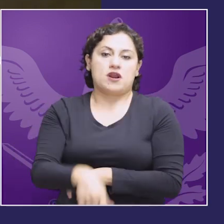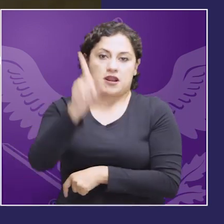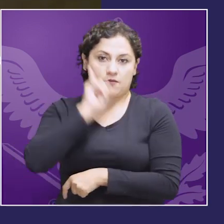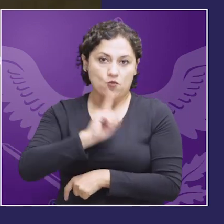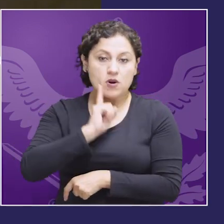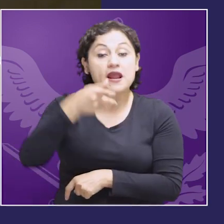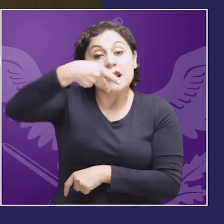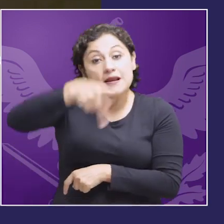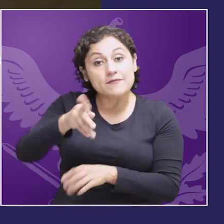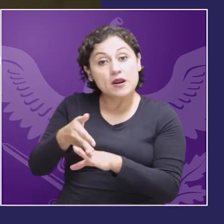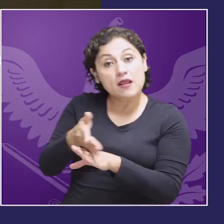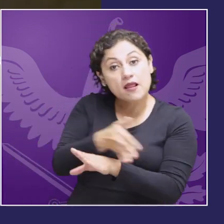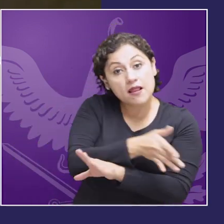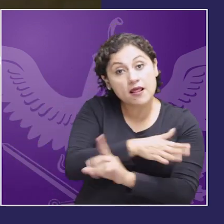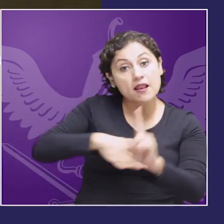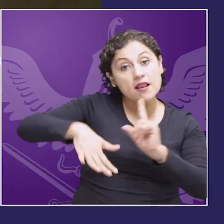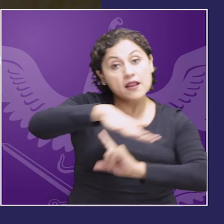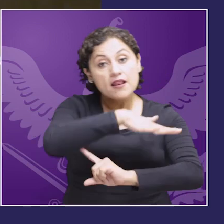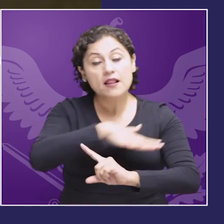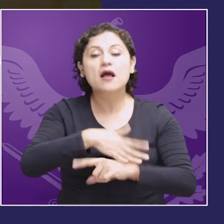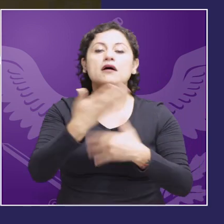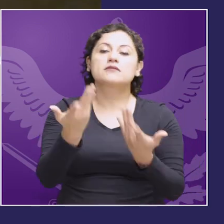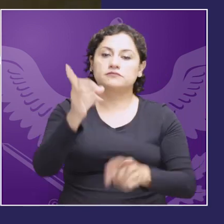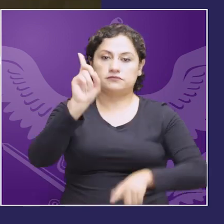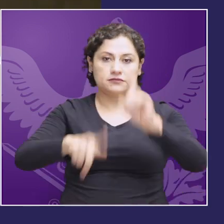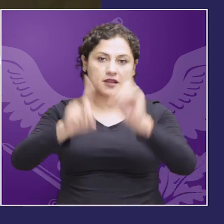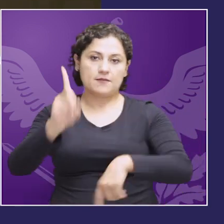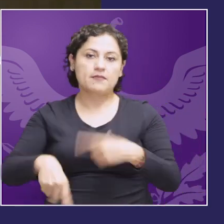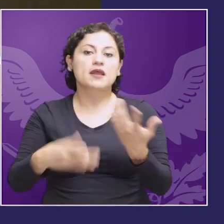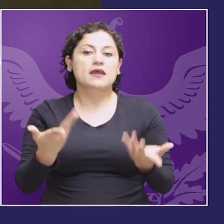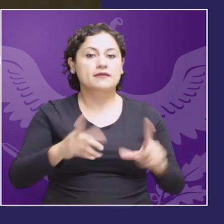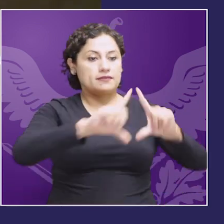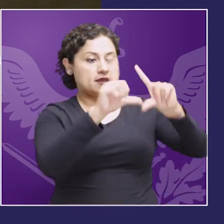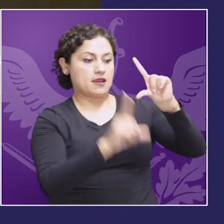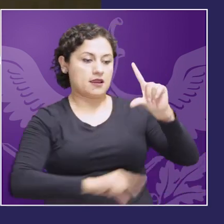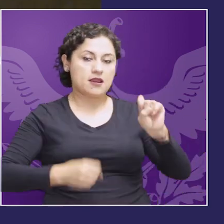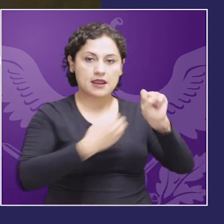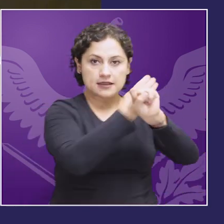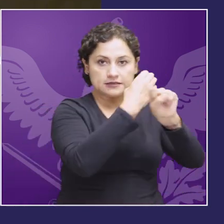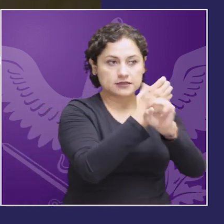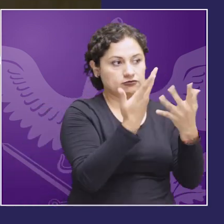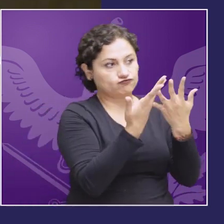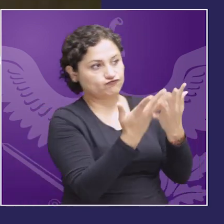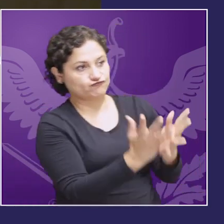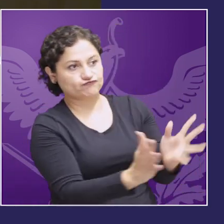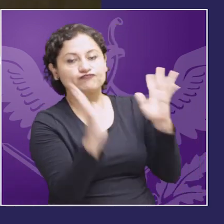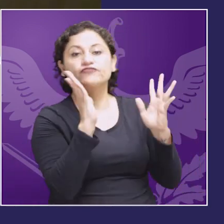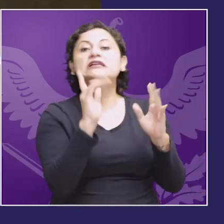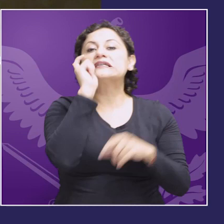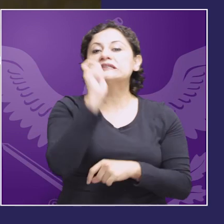muerte violenta de una mujer por razones de género, pero la descripción de las condiciones objetivas para que se actualice son